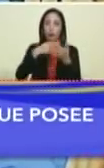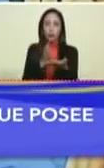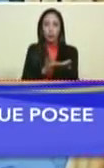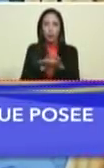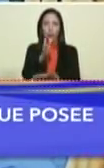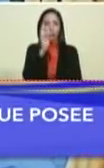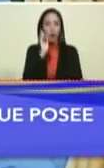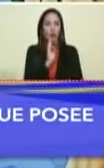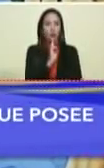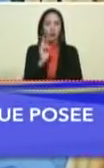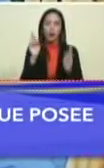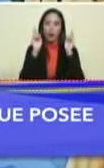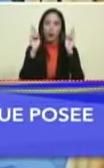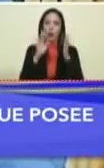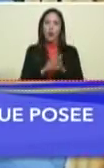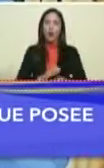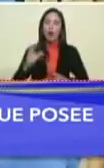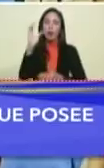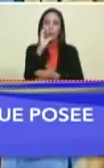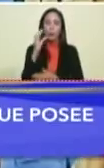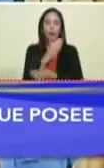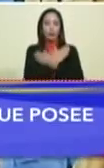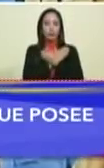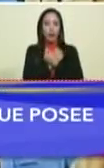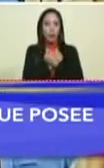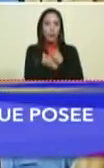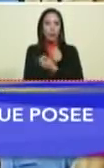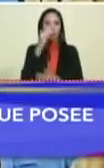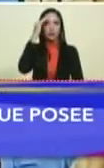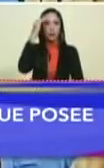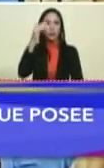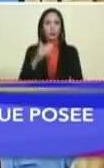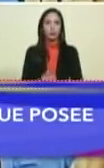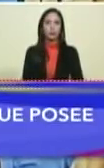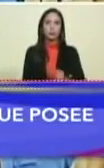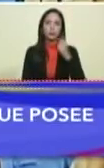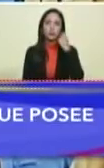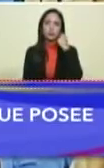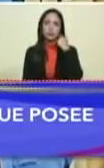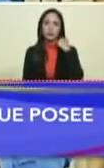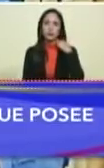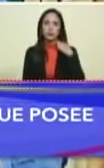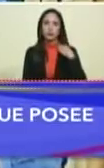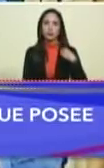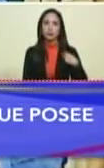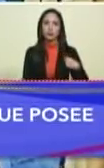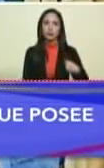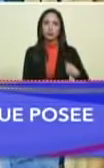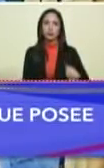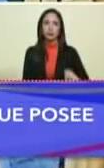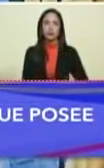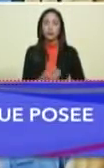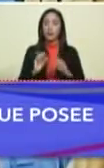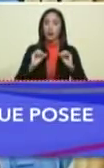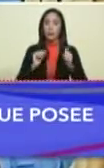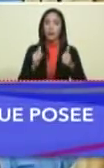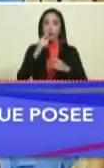Bolívar también. Mi saludo, mi amor. Así que mañana arranca algo muy